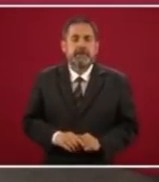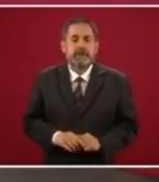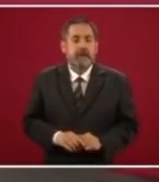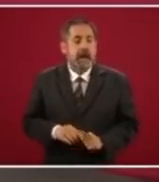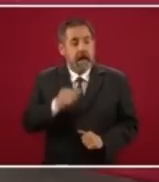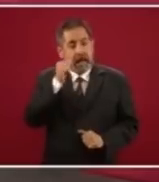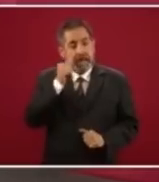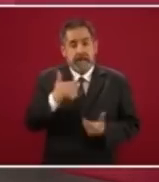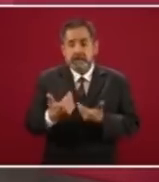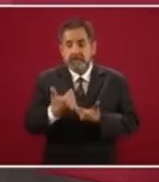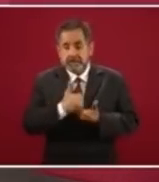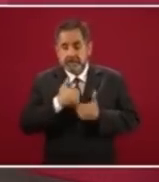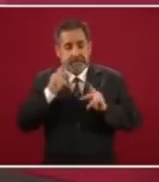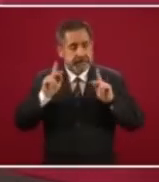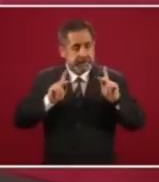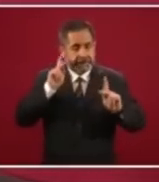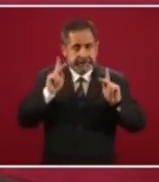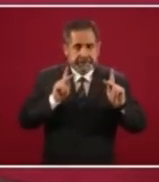visitaron ayer.